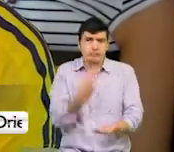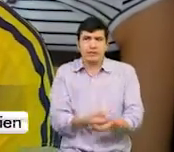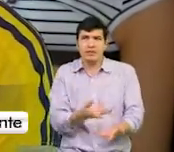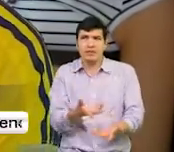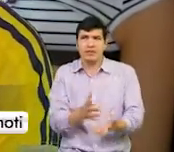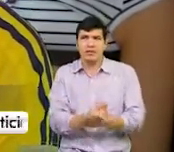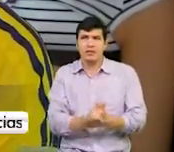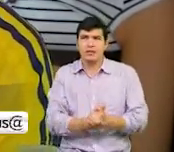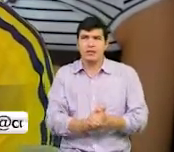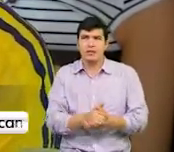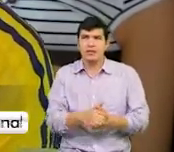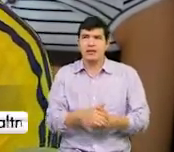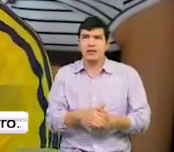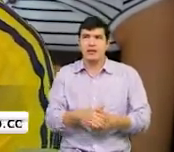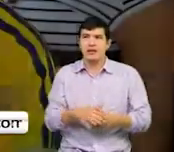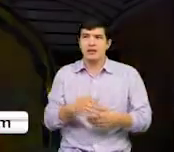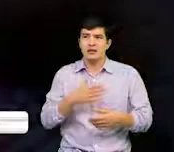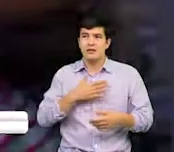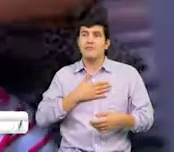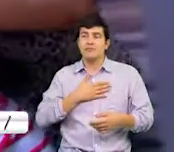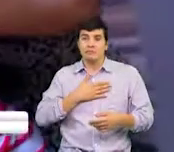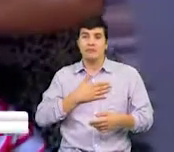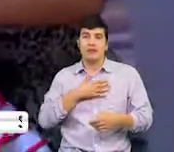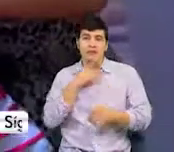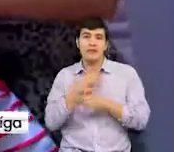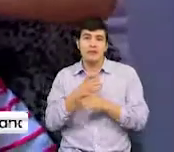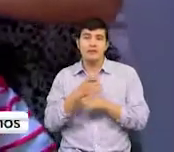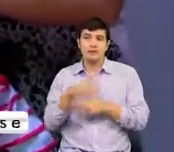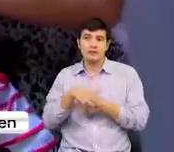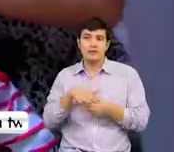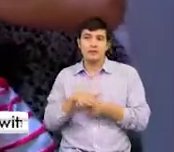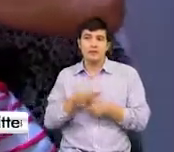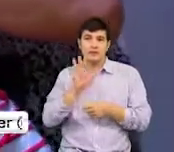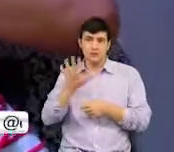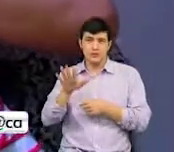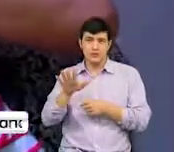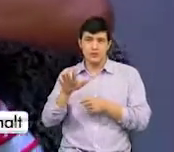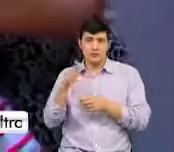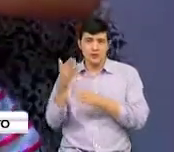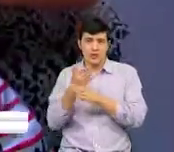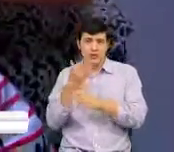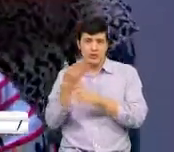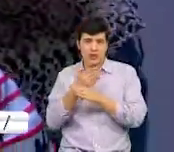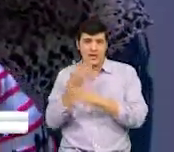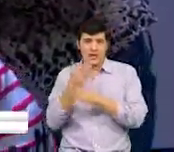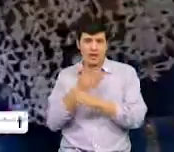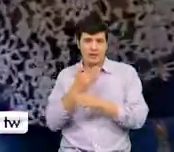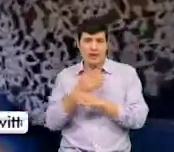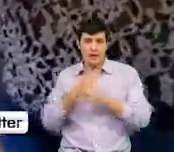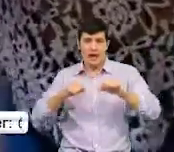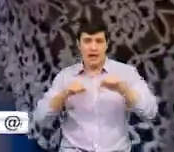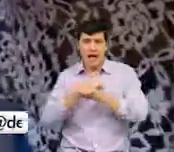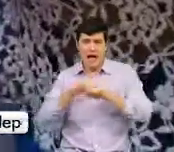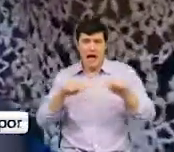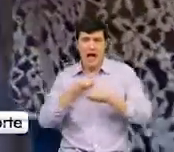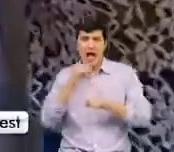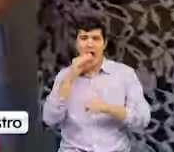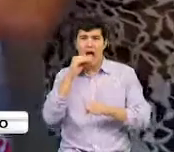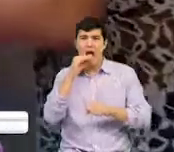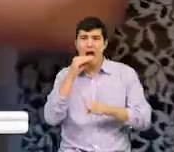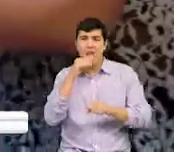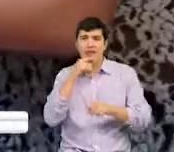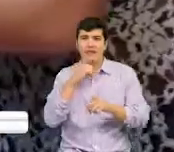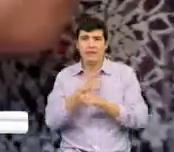facilidad y fue muy difícil para mí. Pese a sus efectos progresivos en el movimiento y el habla, la enfermedad